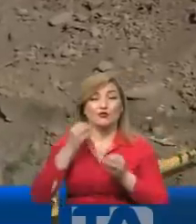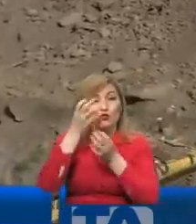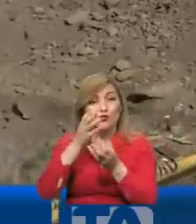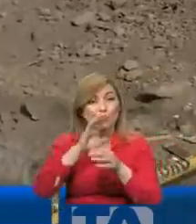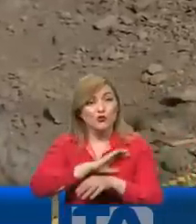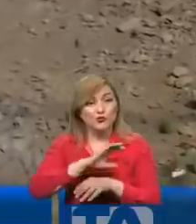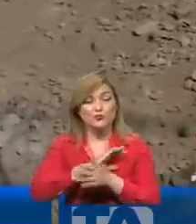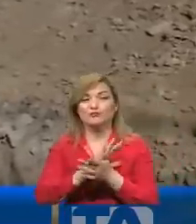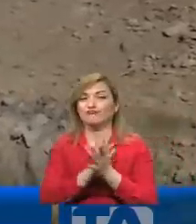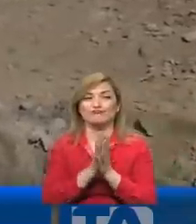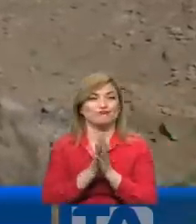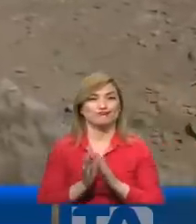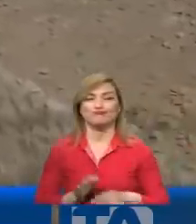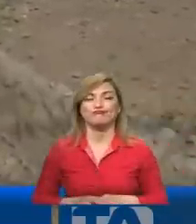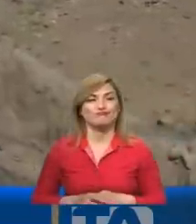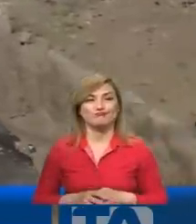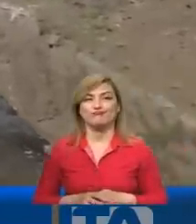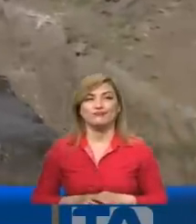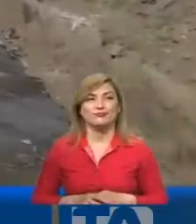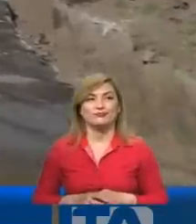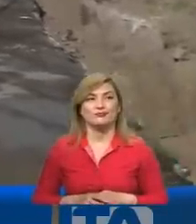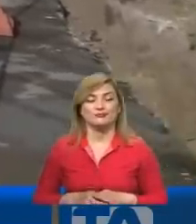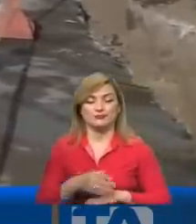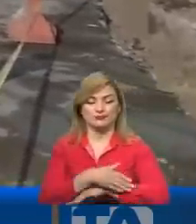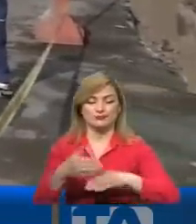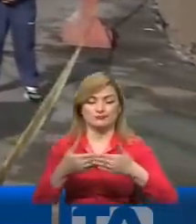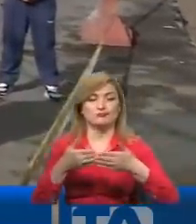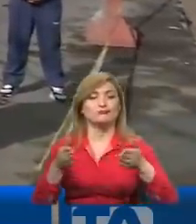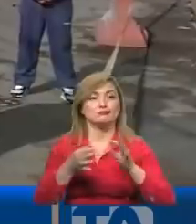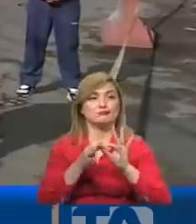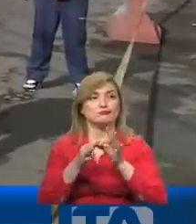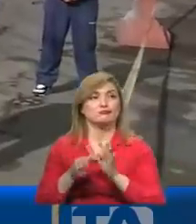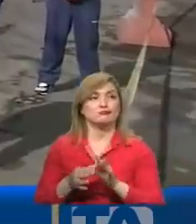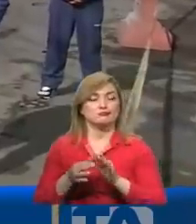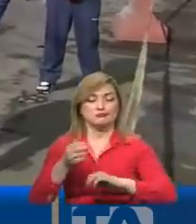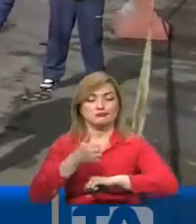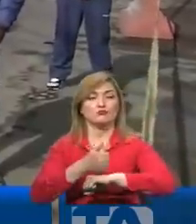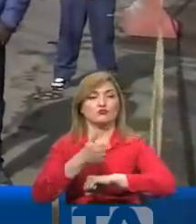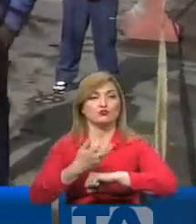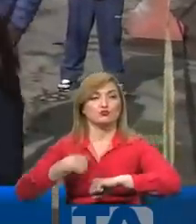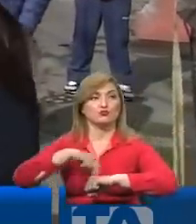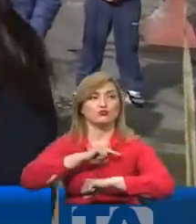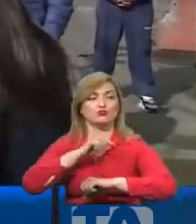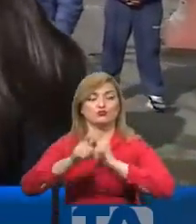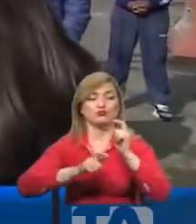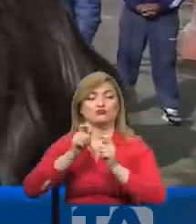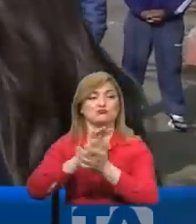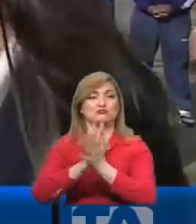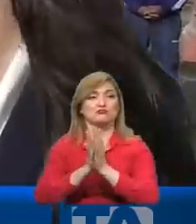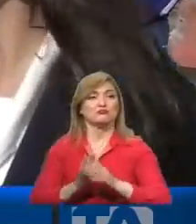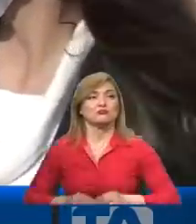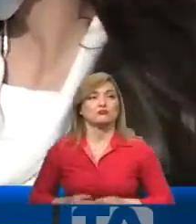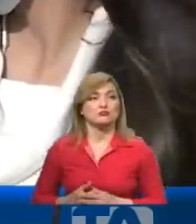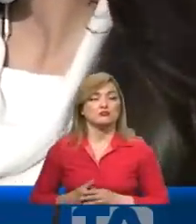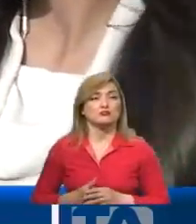del municipio y la EMAP al aperturar las calles sin tener ningún tipo de autorización de nosotros como ciudadanos y que